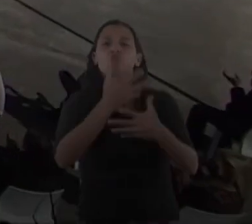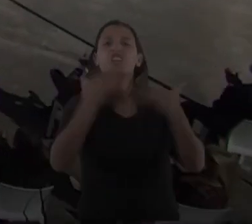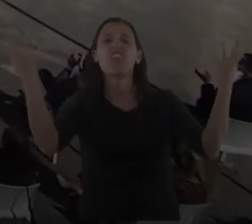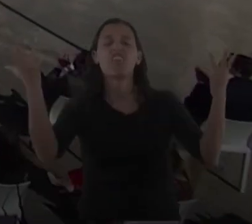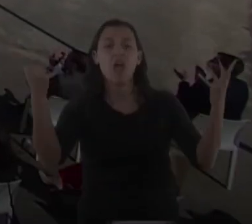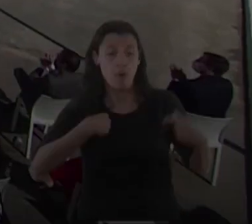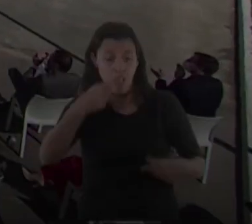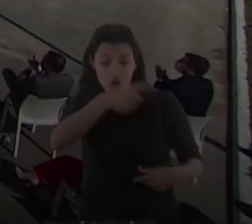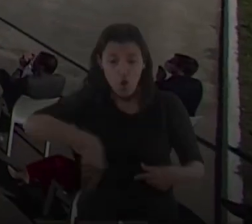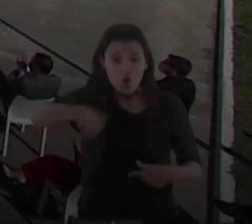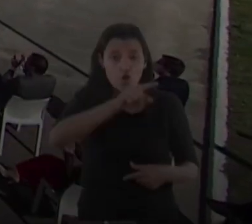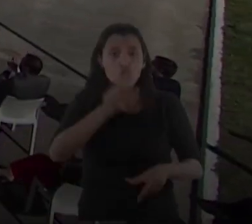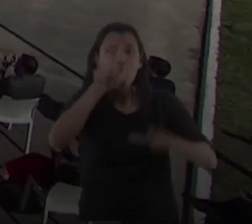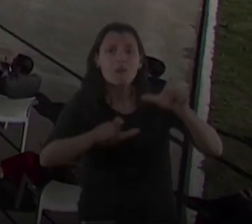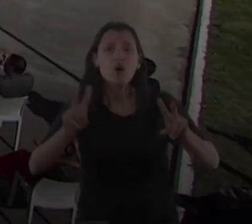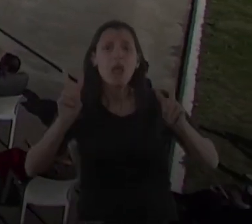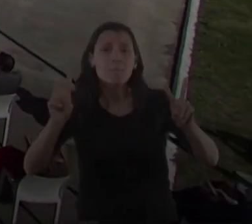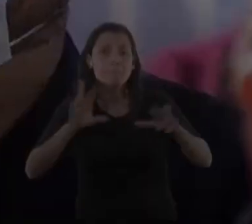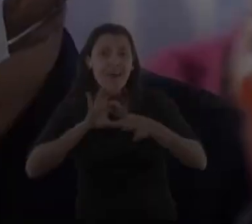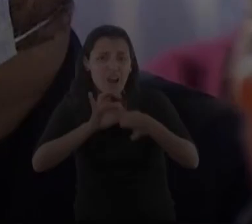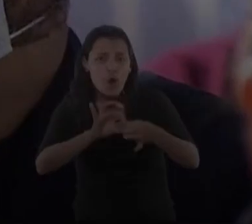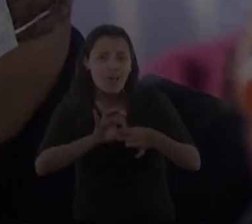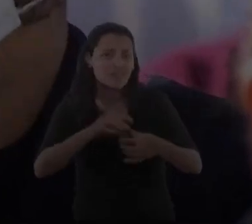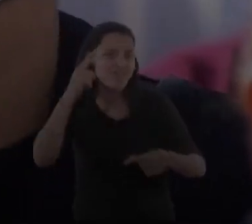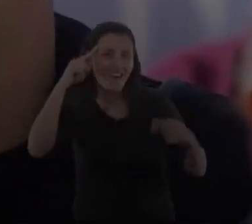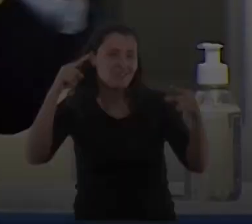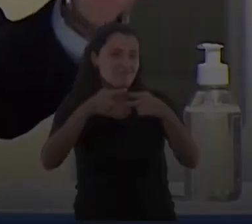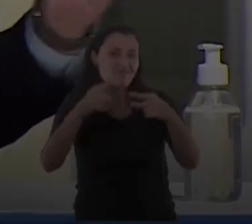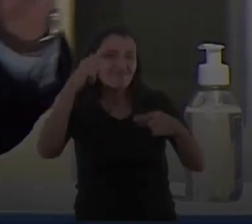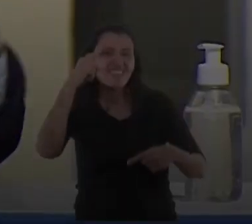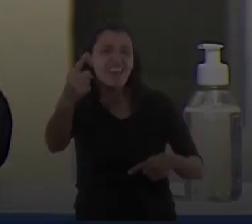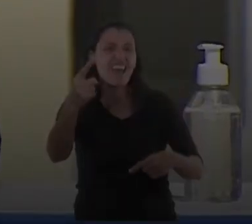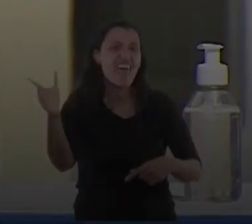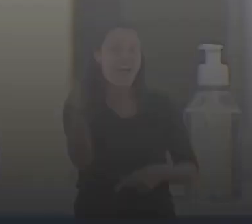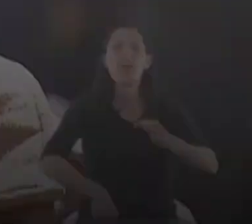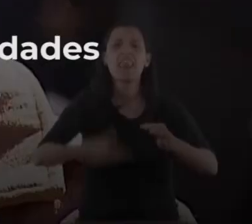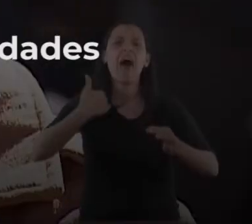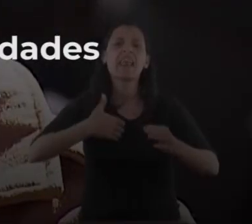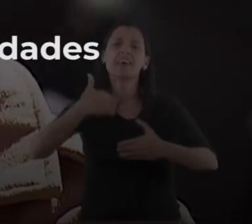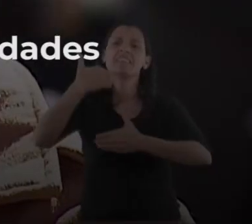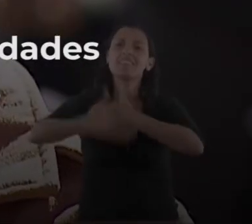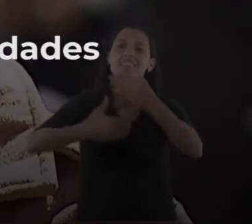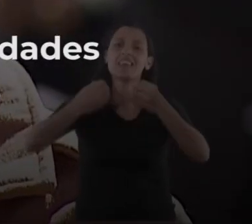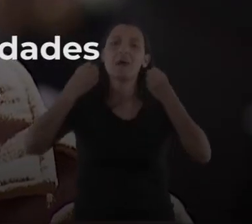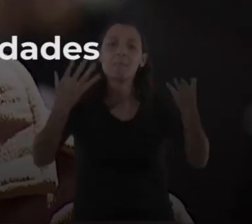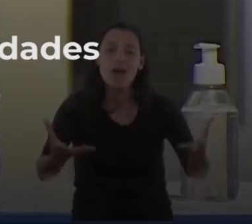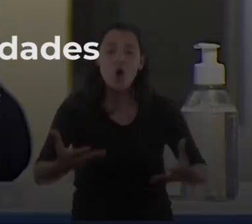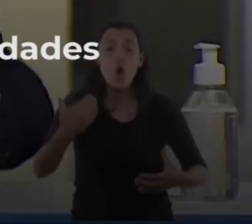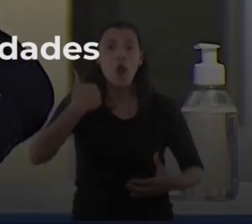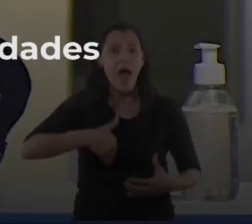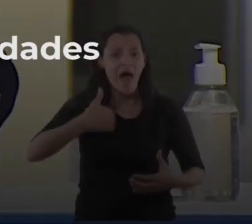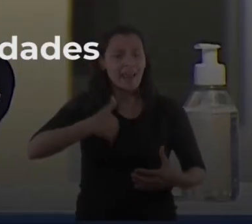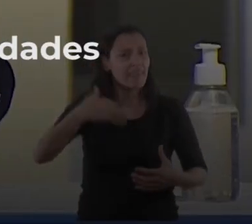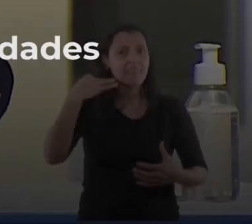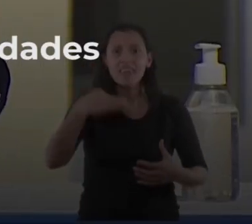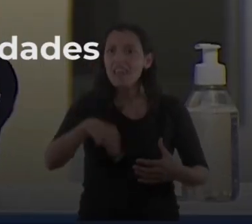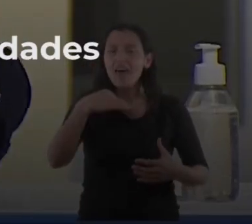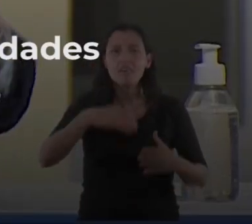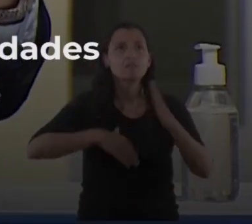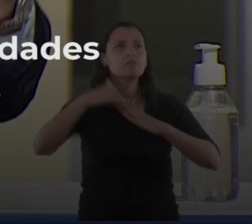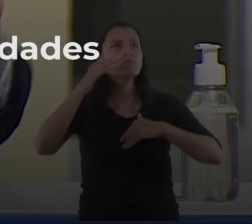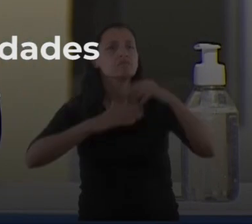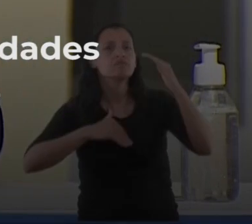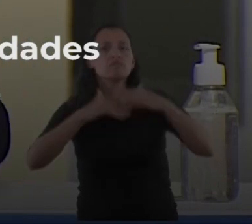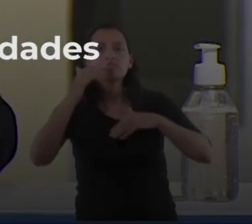creemos en la industria. No tenemos un día, todos los días lo celebramos. La Argentina no se construye